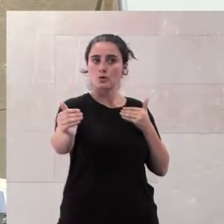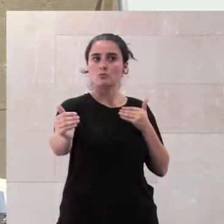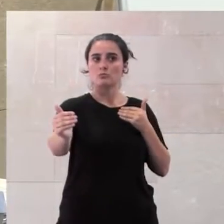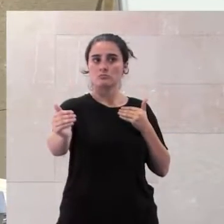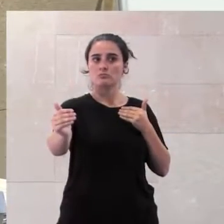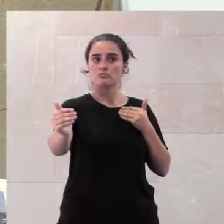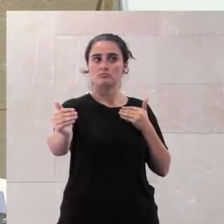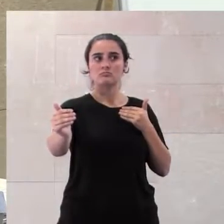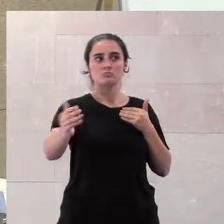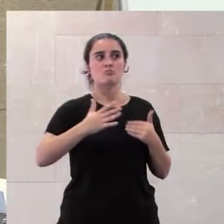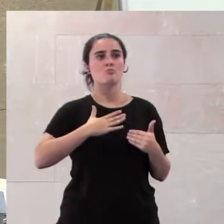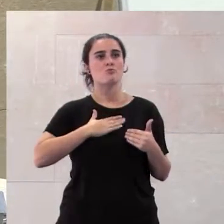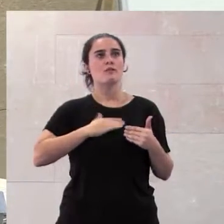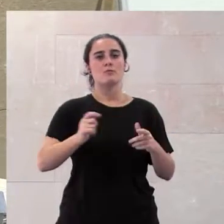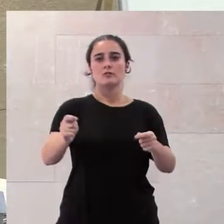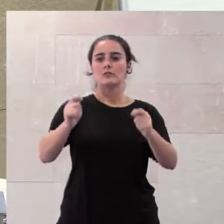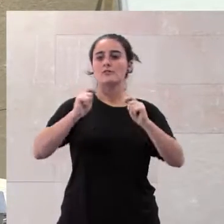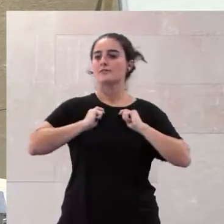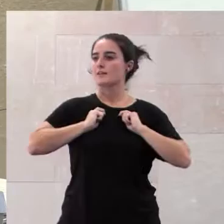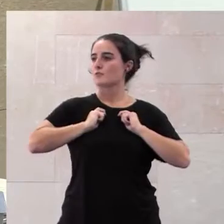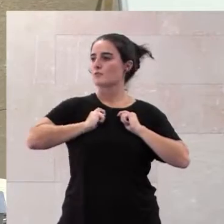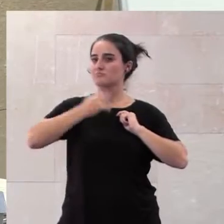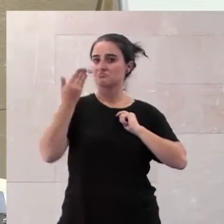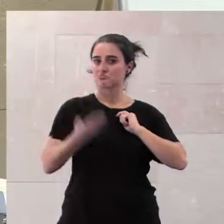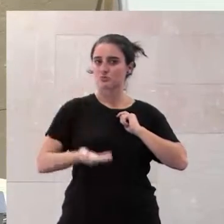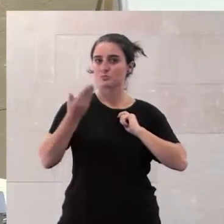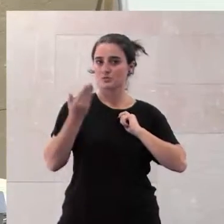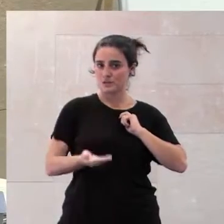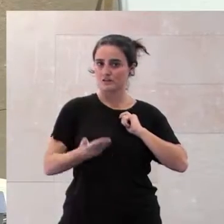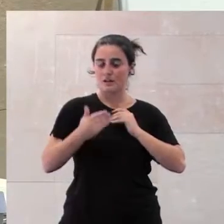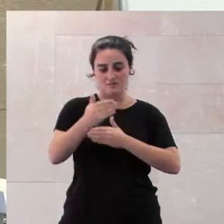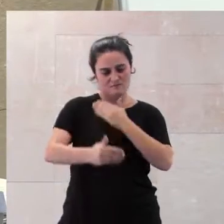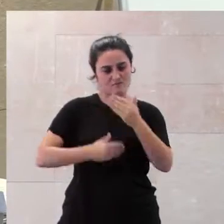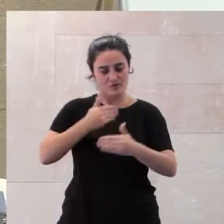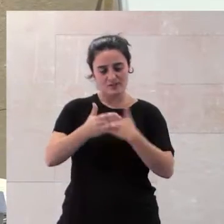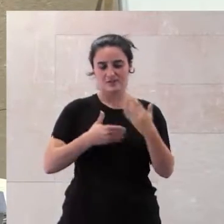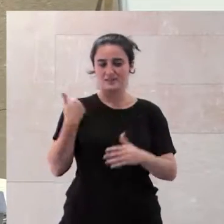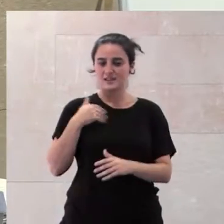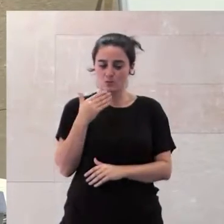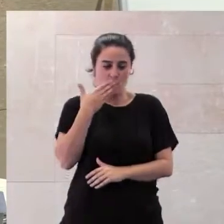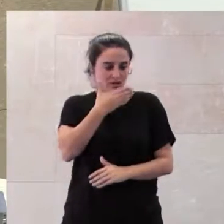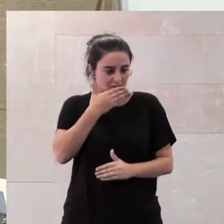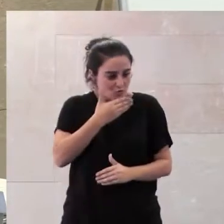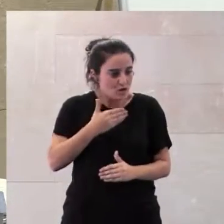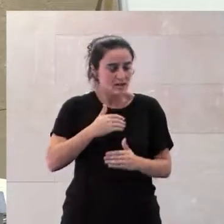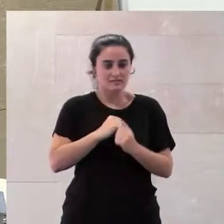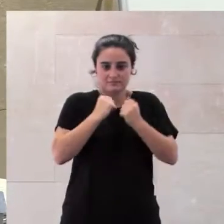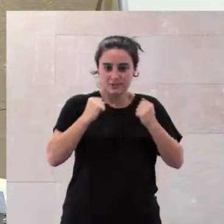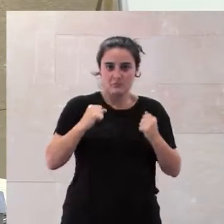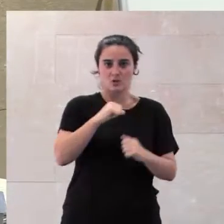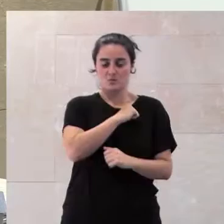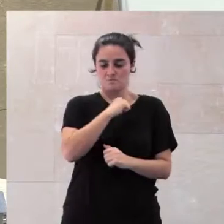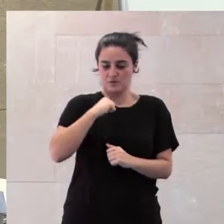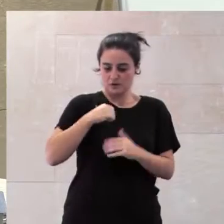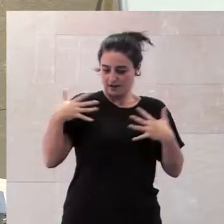que va a ser una aportación extraordinaria al propio proceso que las escuelas en particular, ¿no? Y en red, pero